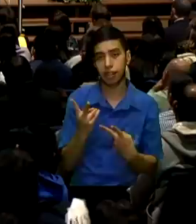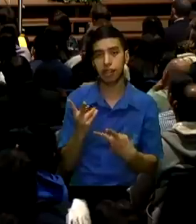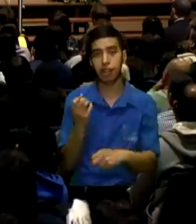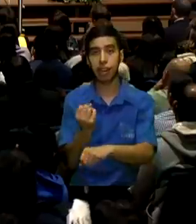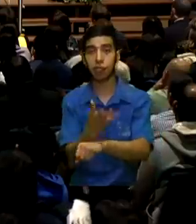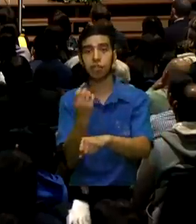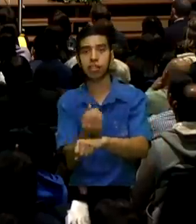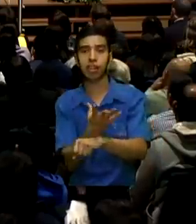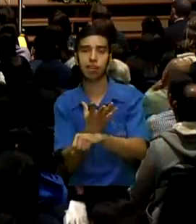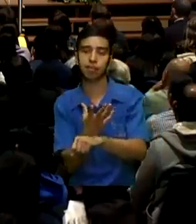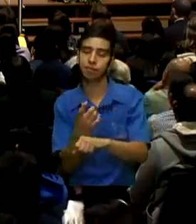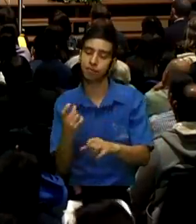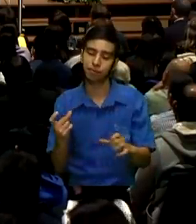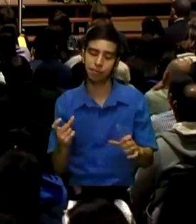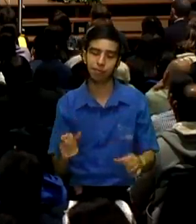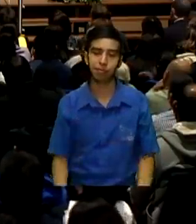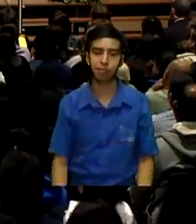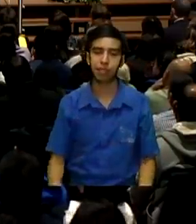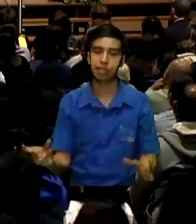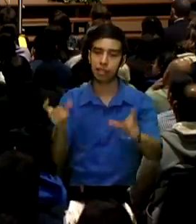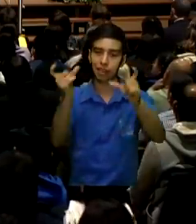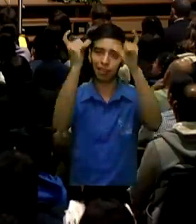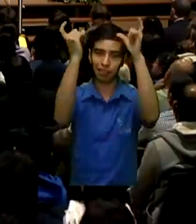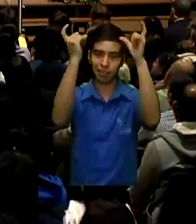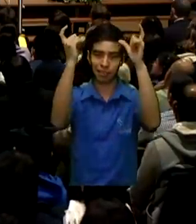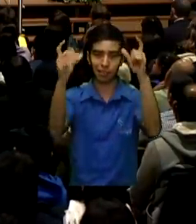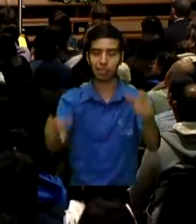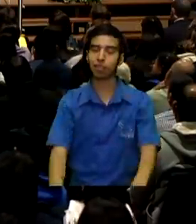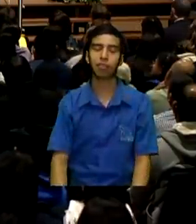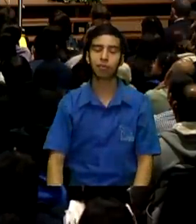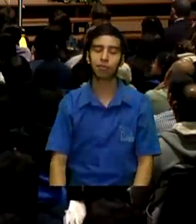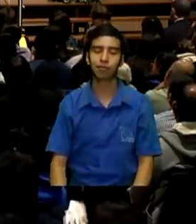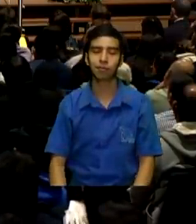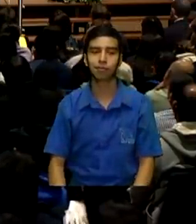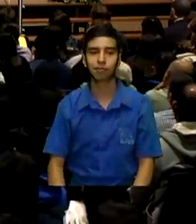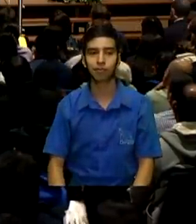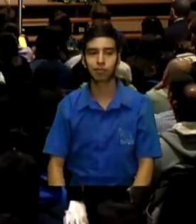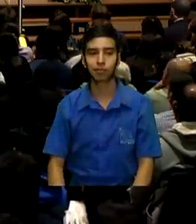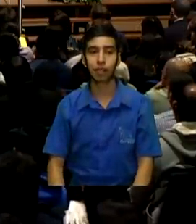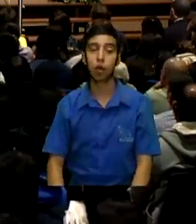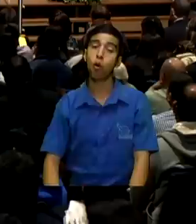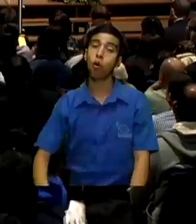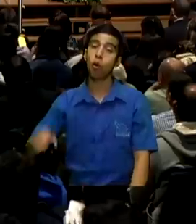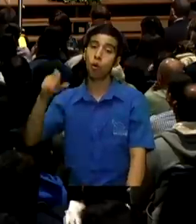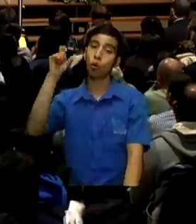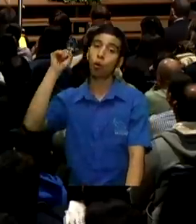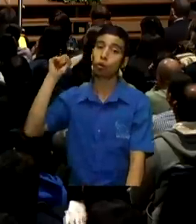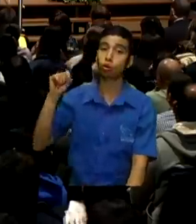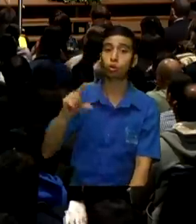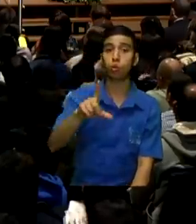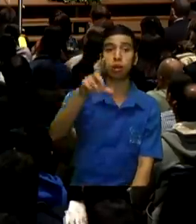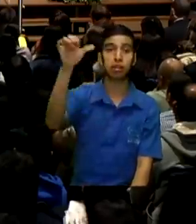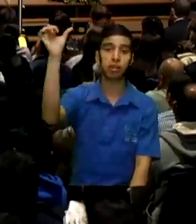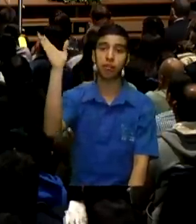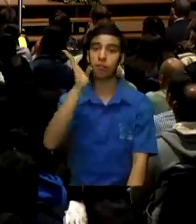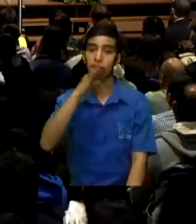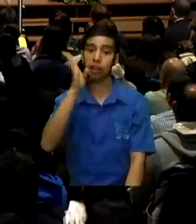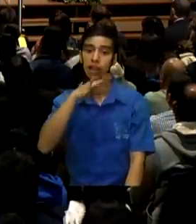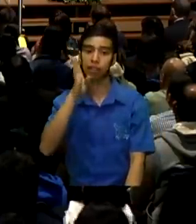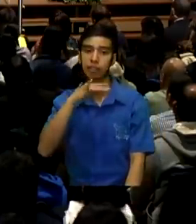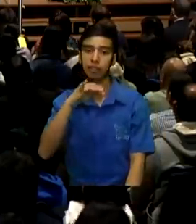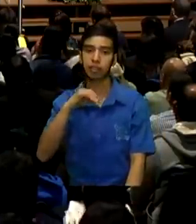ay, ya se fue, ya. Ahora esperemos el 6 de enero, ya viene, ay, ya se fue, ahora el 15 de enero, ay,